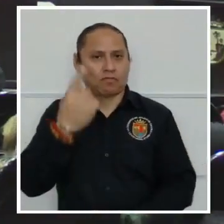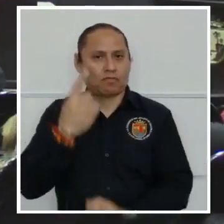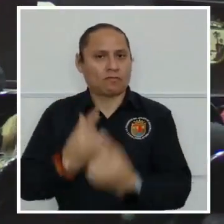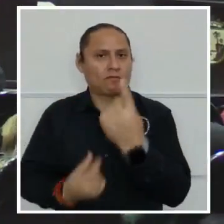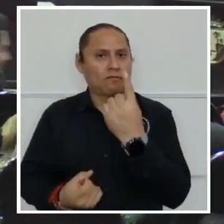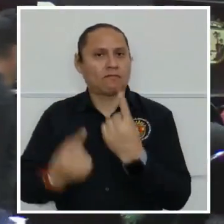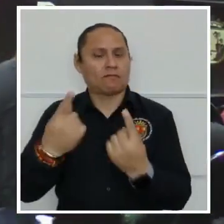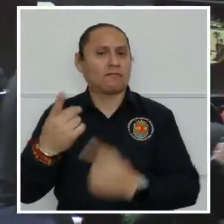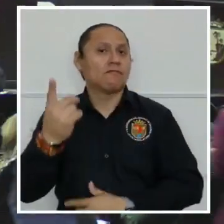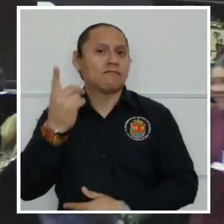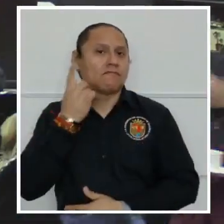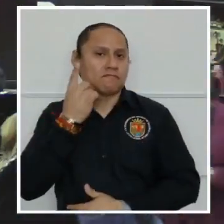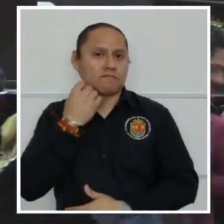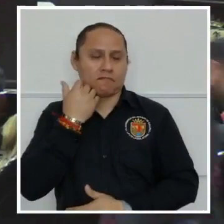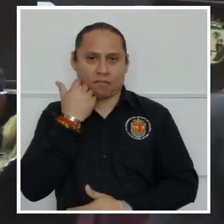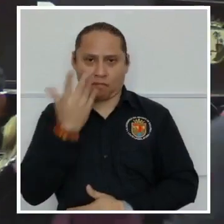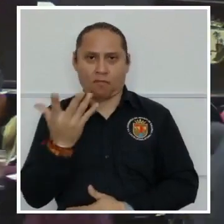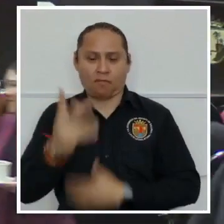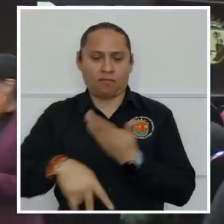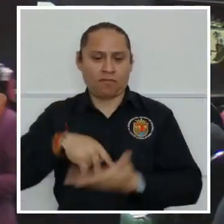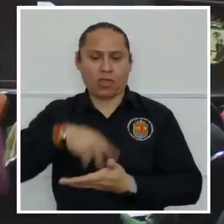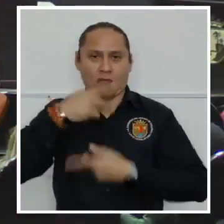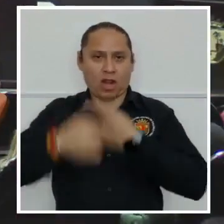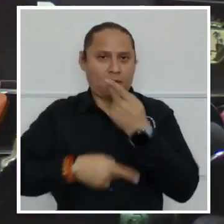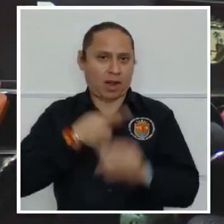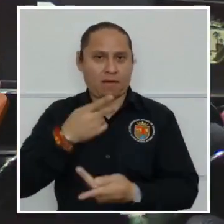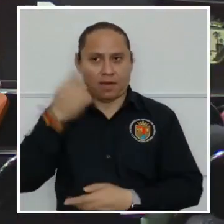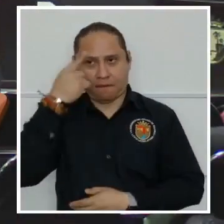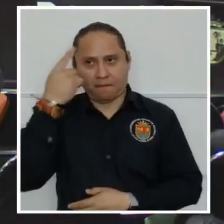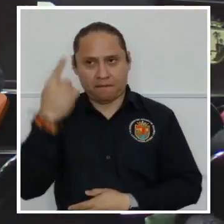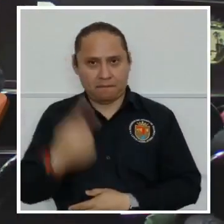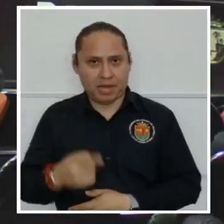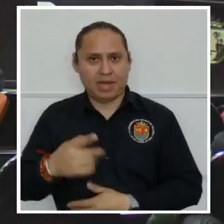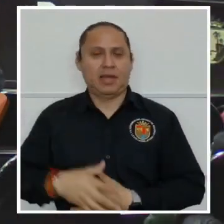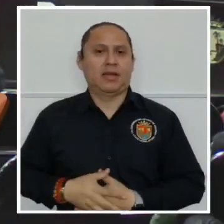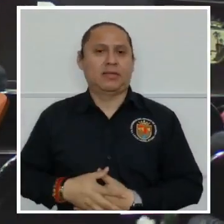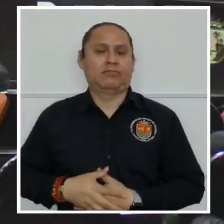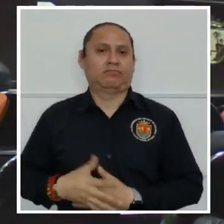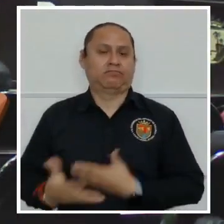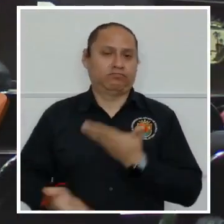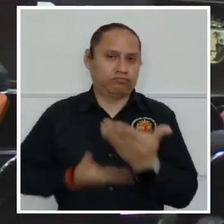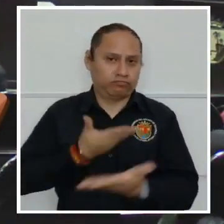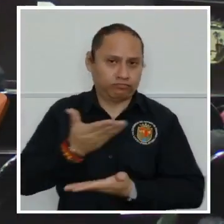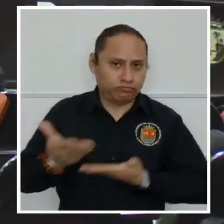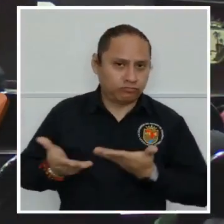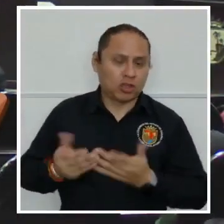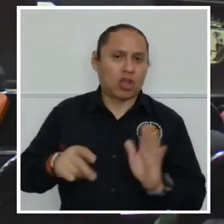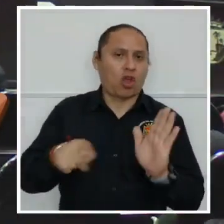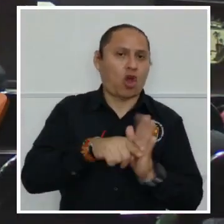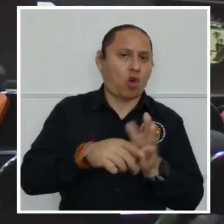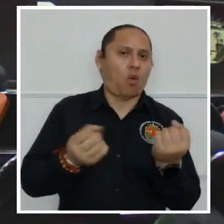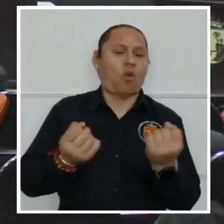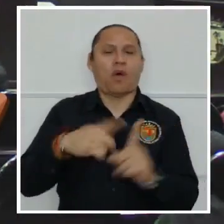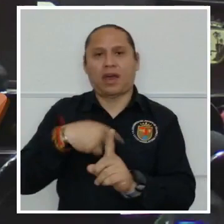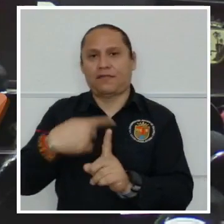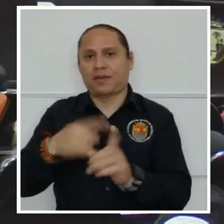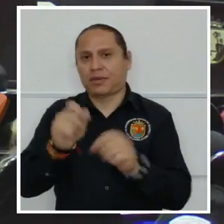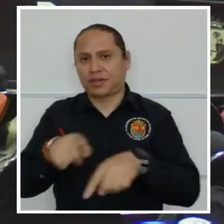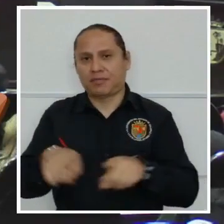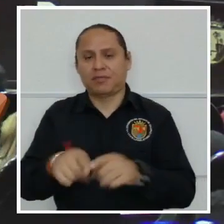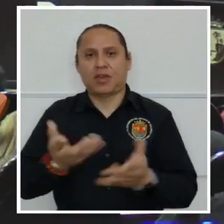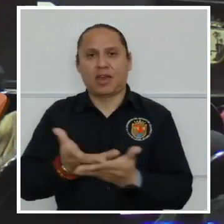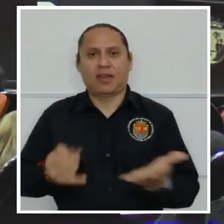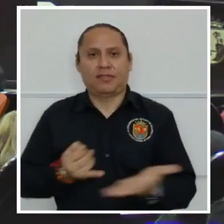Si alguna o alguno de los legisladores desea hacer uso de la palabra para argumentar en contra o a favor del mismo,